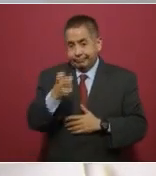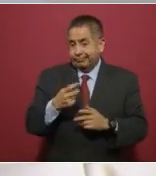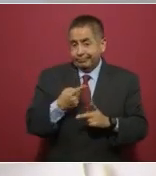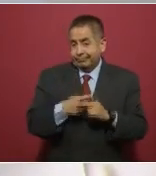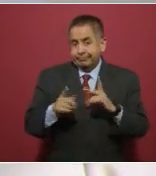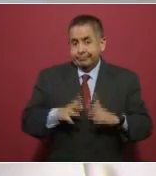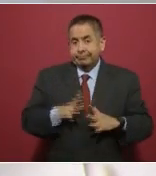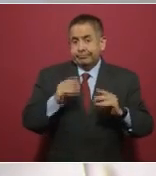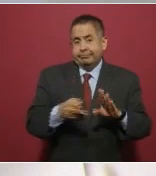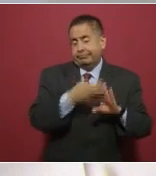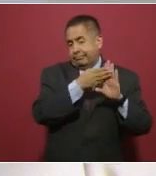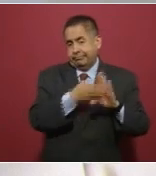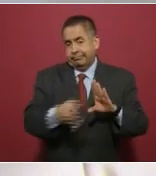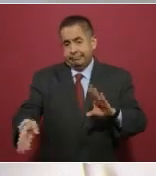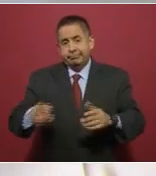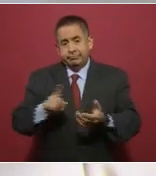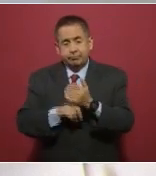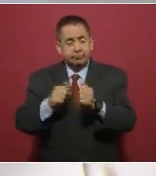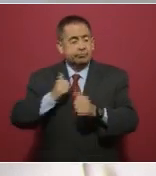ejército.